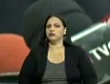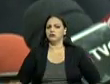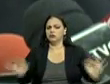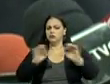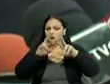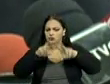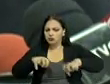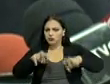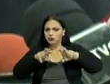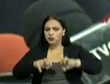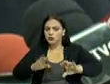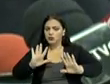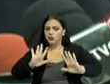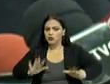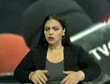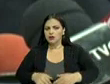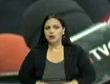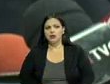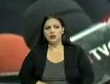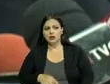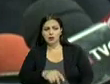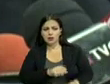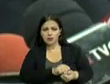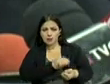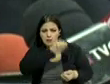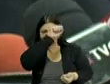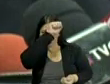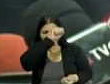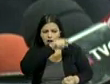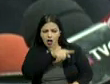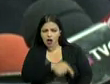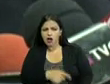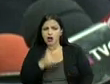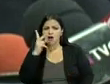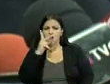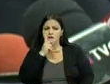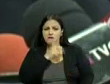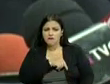José Tuárez como presidente del Consejo